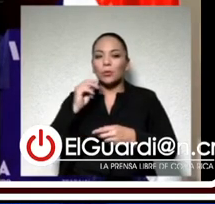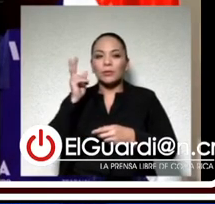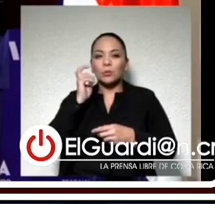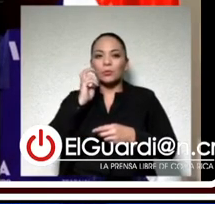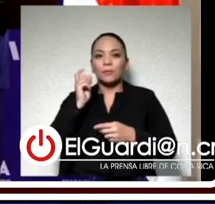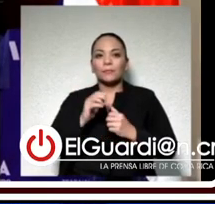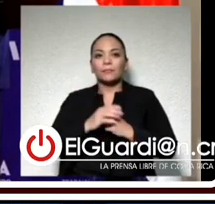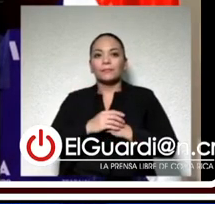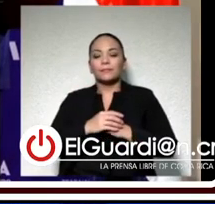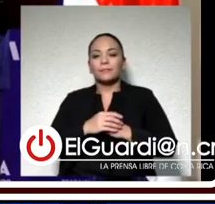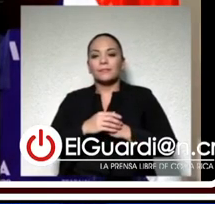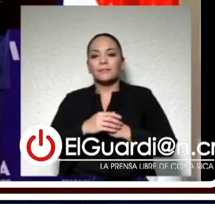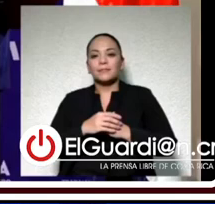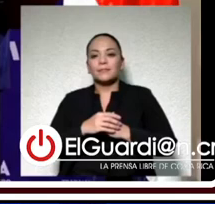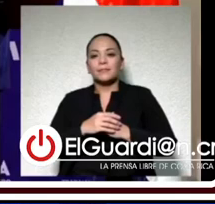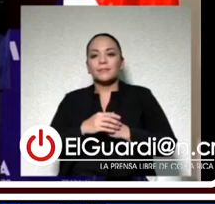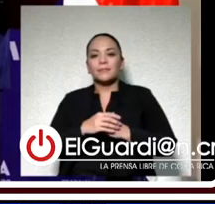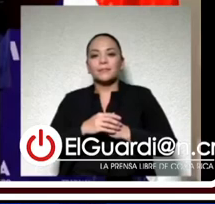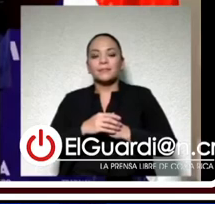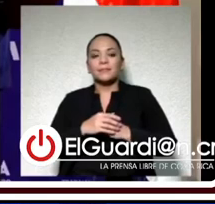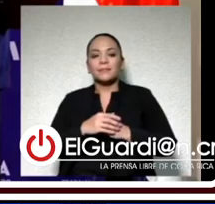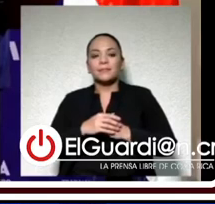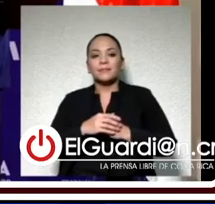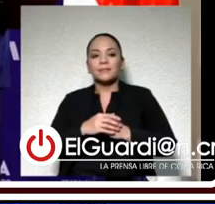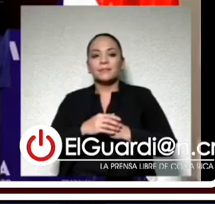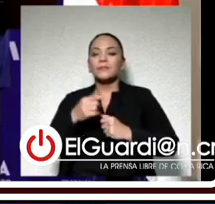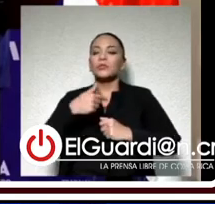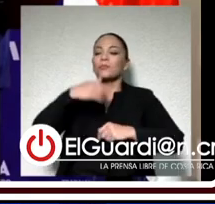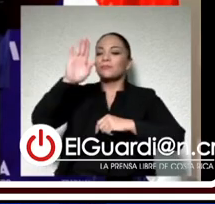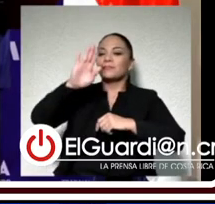Ah, usted está levantando la mano en nombre de alguien más.